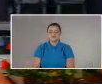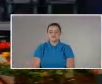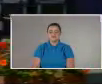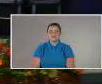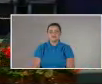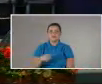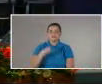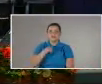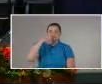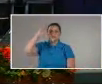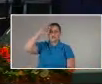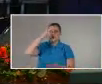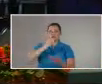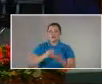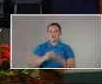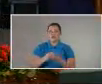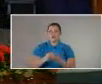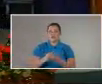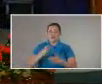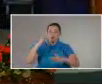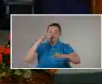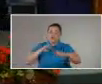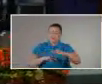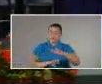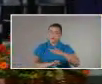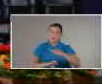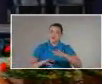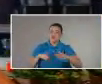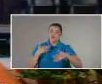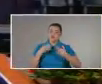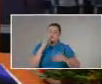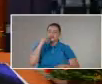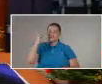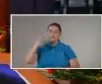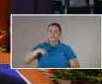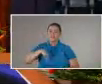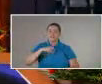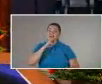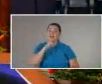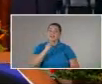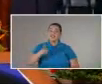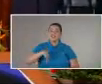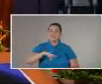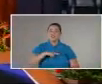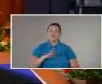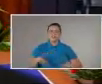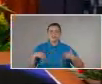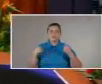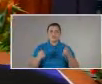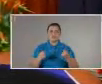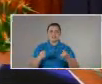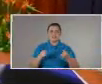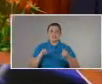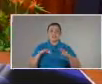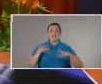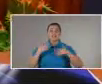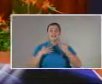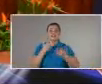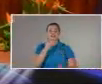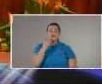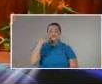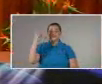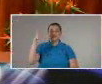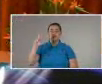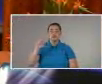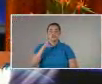Yo creo profundamente, hermano, que el gozo del Señor es nuestra fuerza. Y que el gozo de Dios